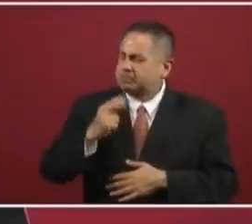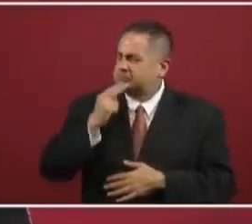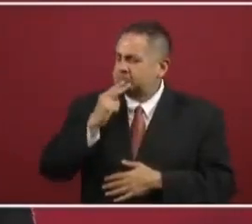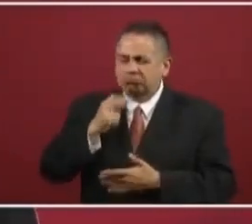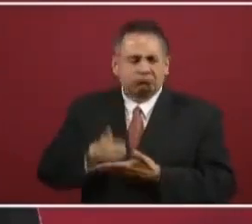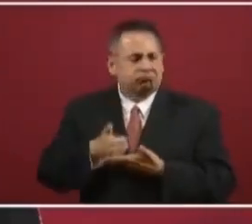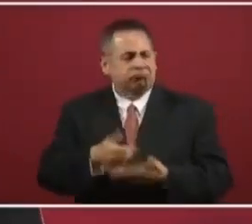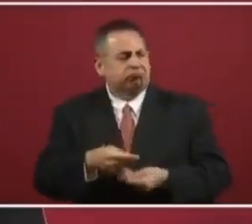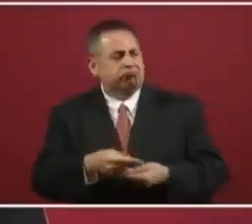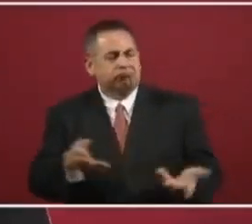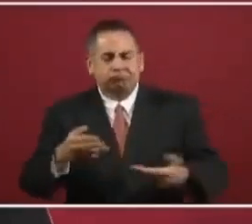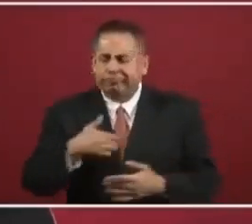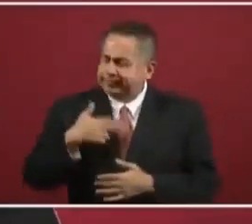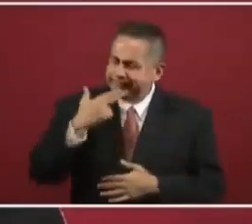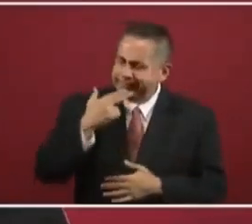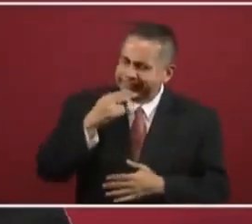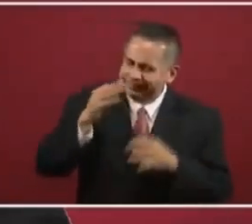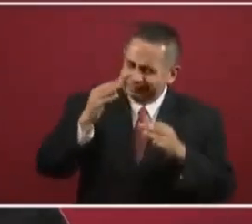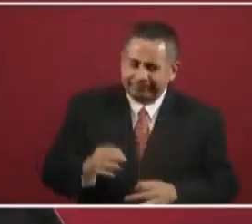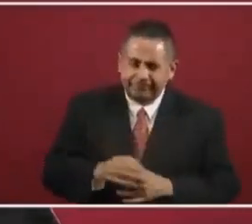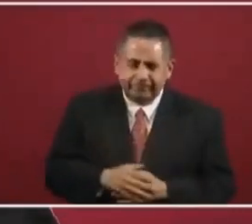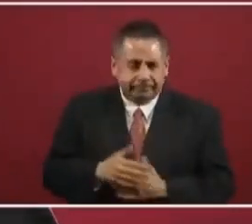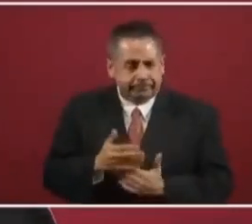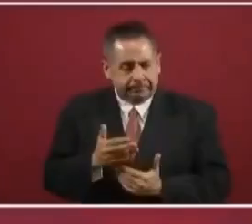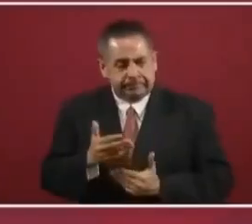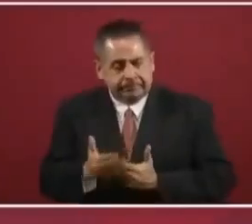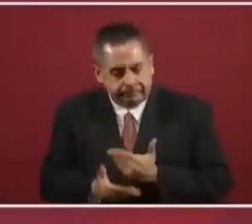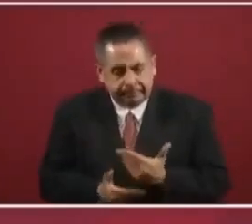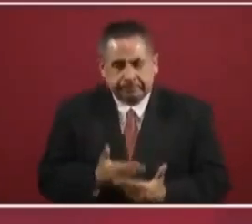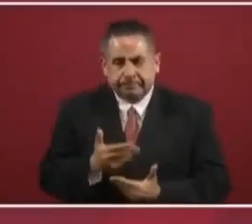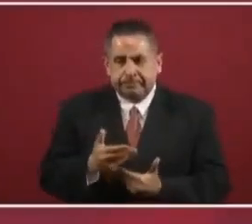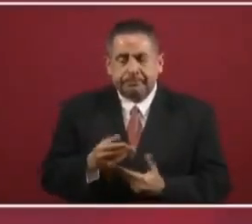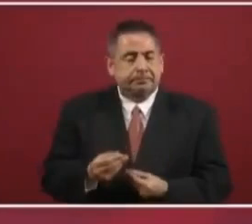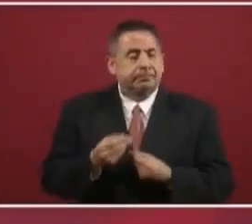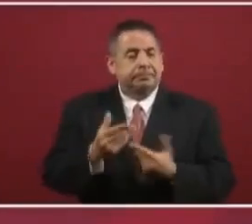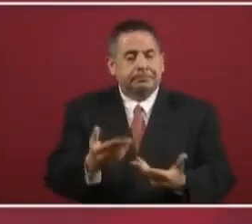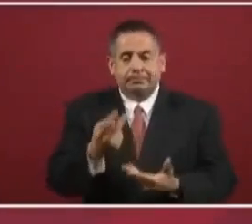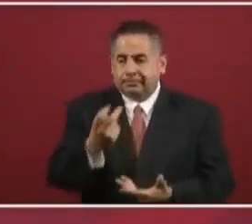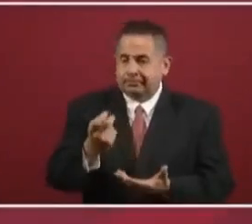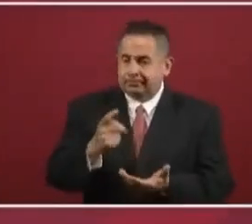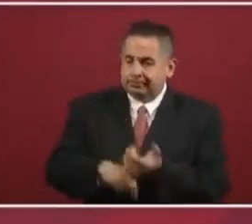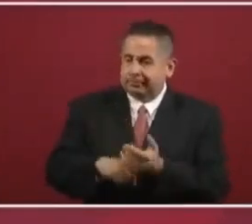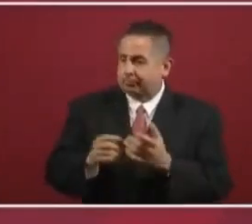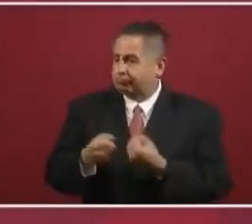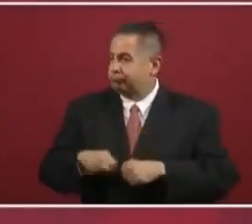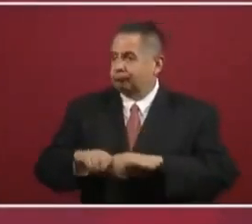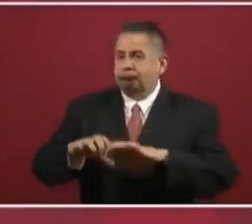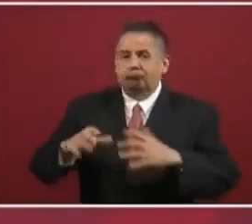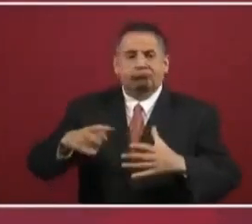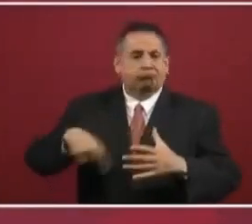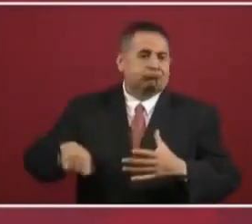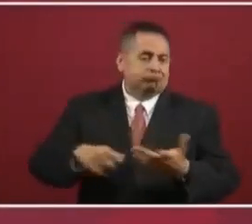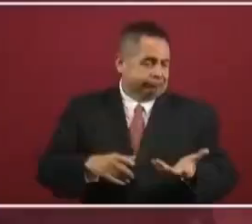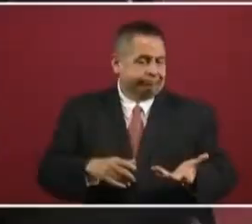los demás da un servicio somos parte de una